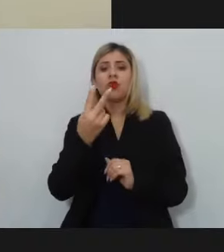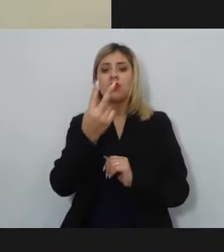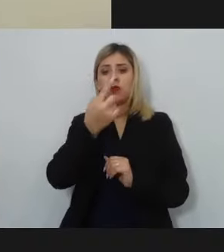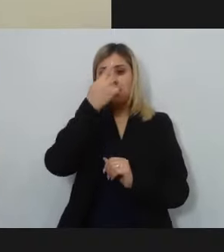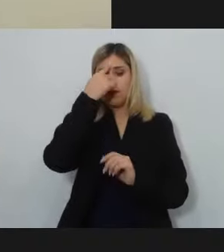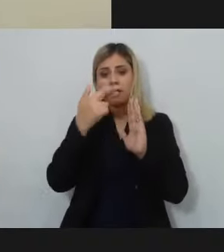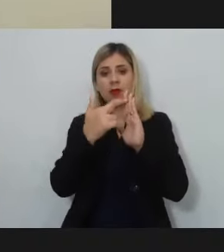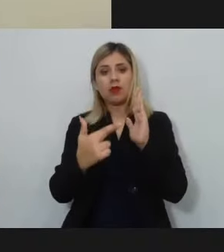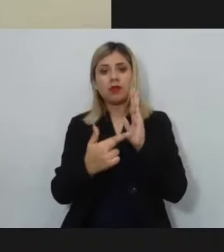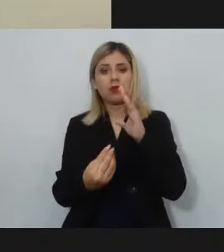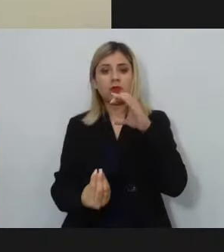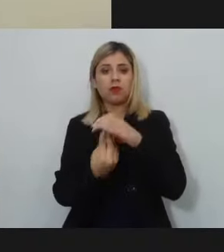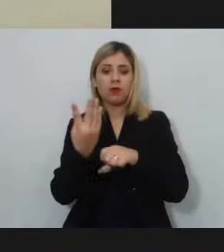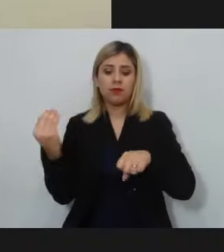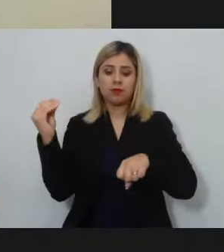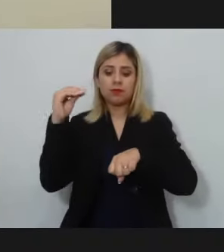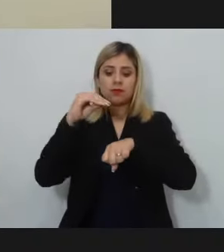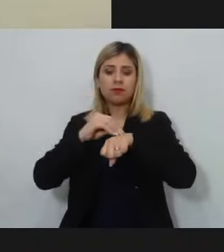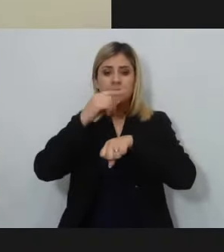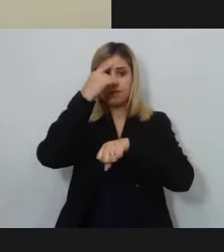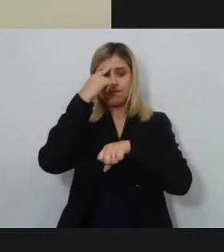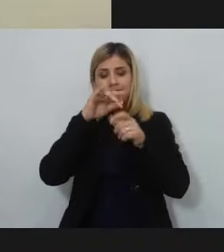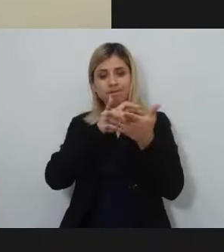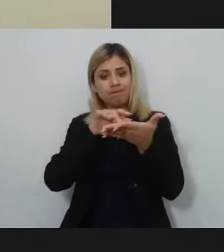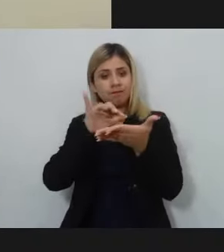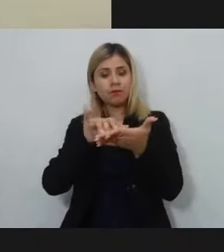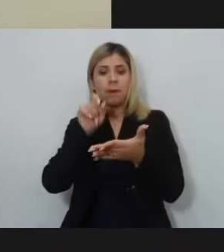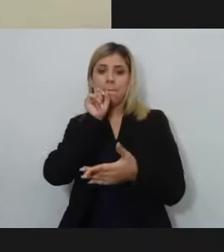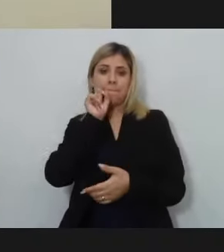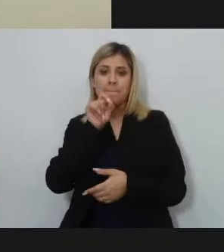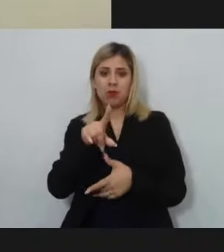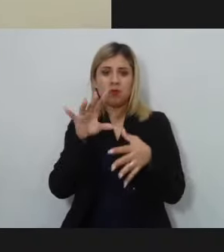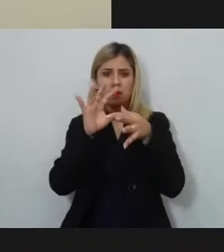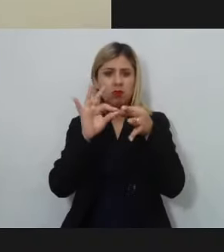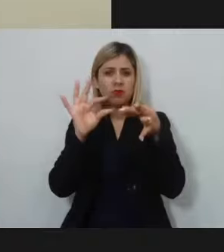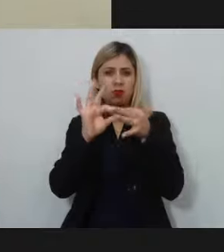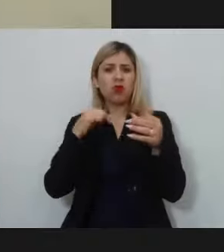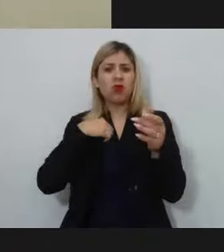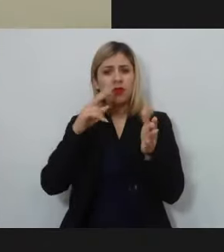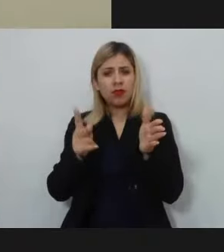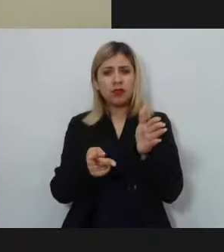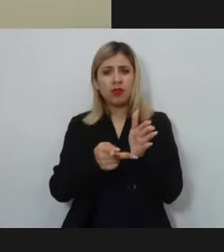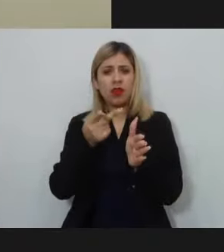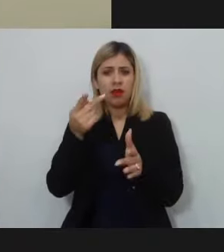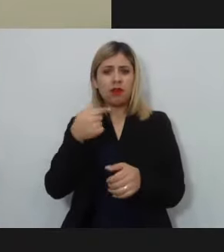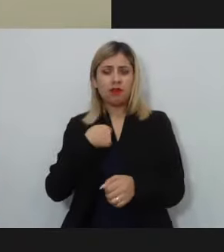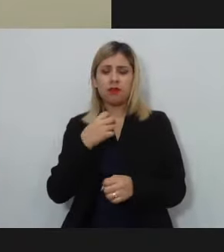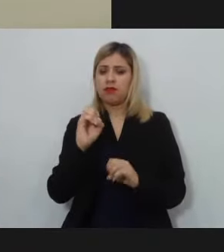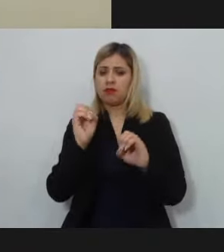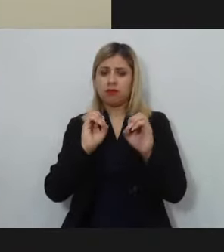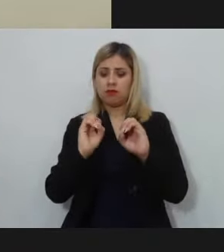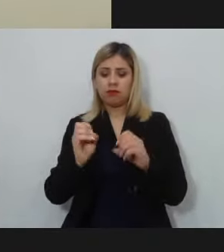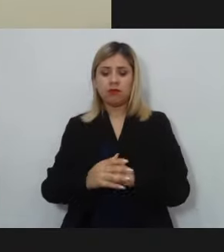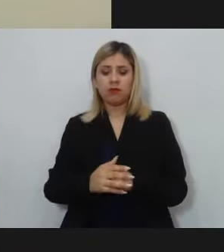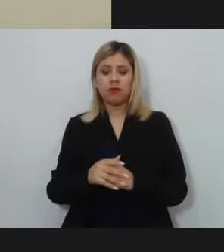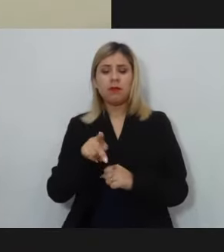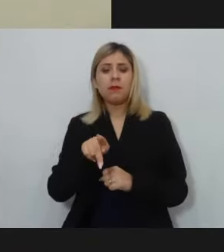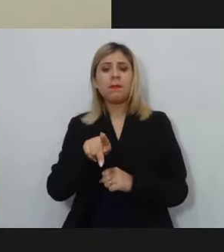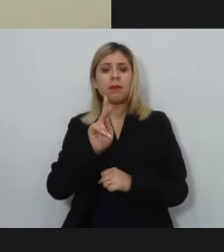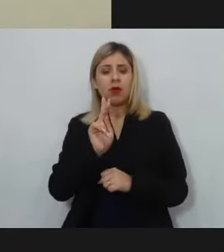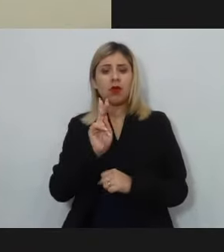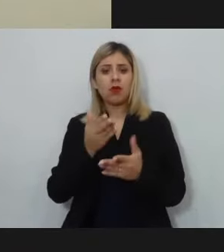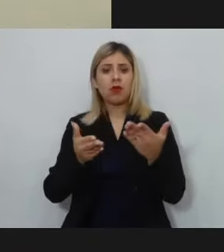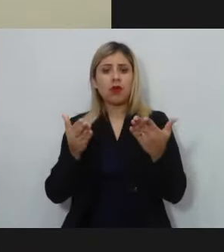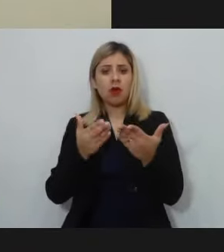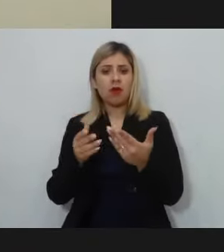obvio de tiempo no lo voy a repetir eh pero pues es un hecho notorio Bueno sí Voy